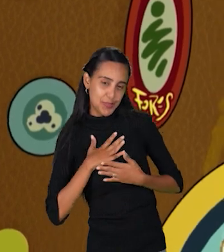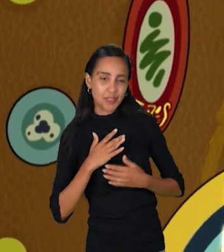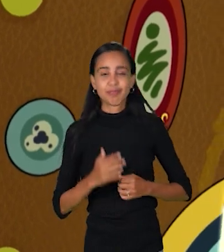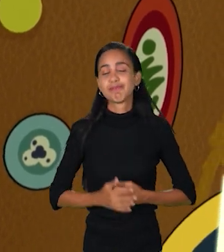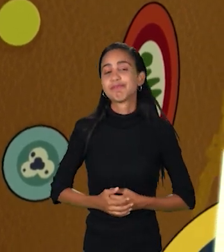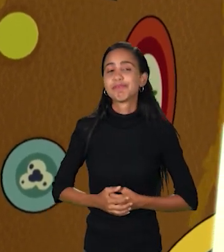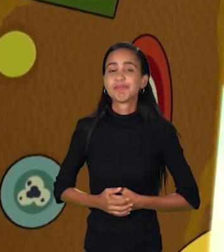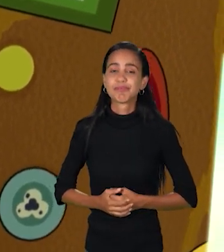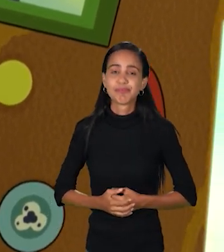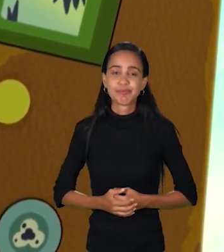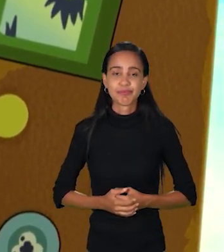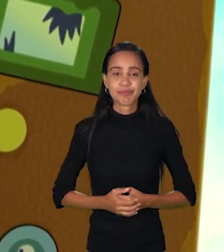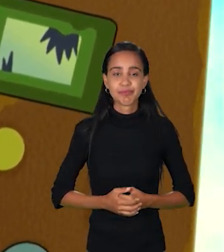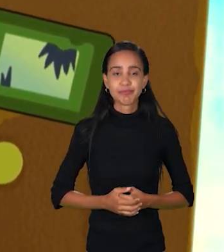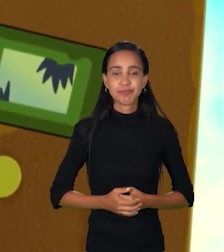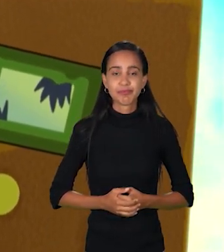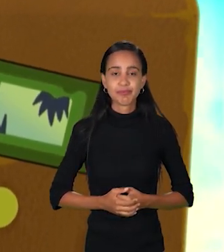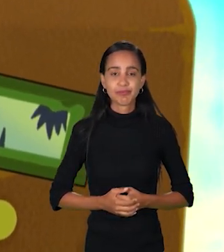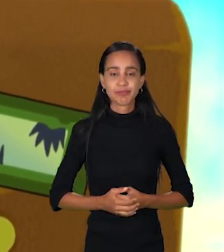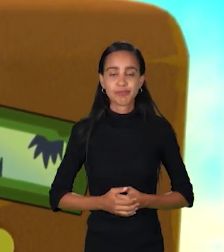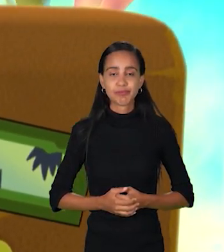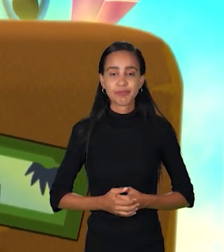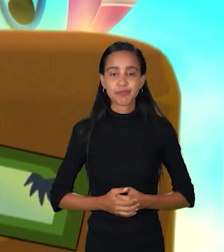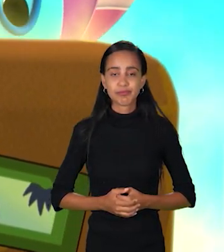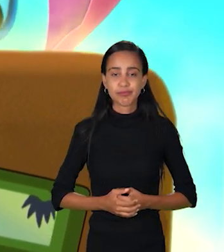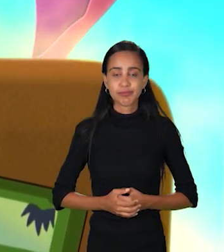en el maletín, donde tiene pegatinas puestas.